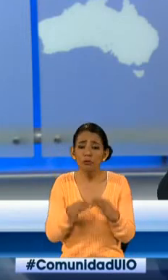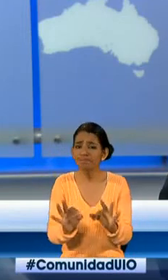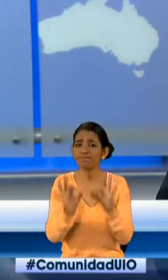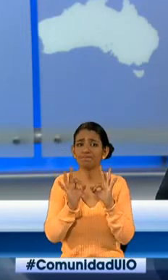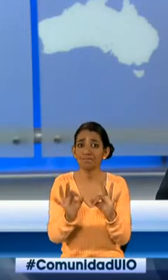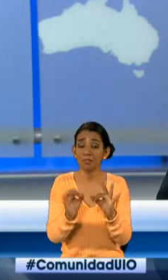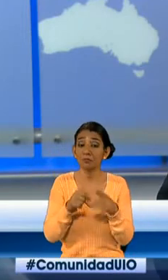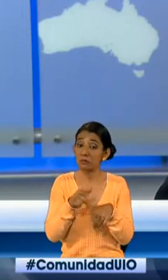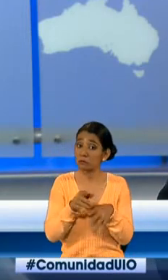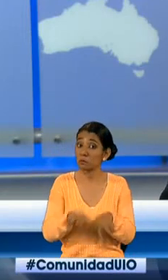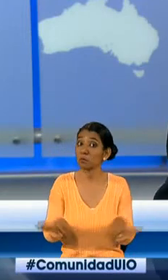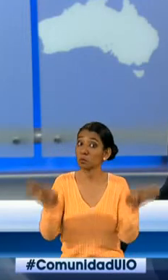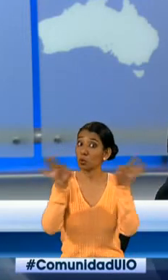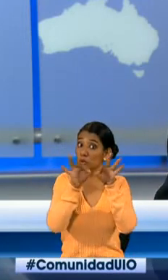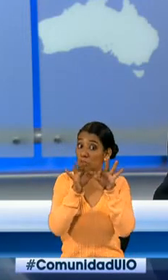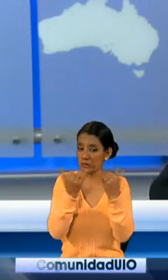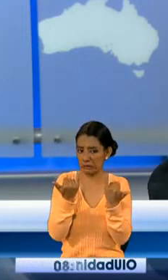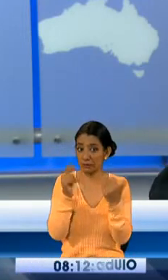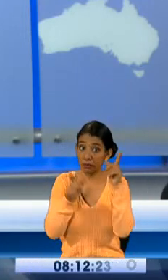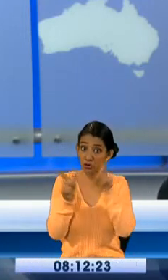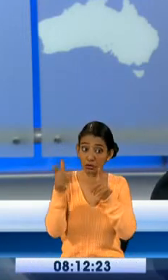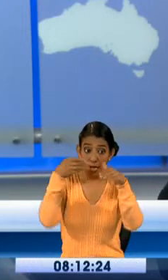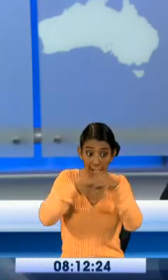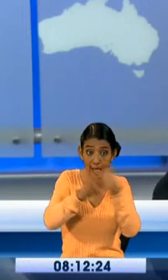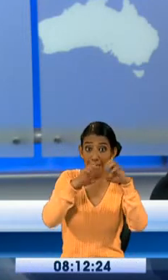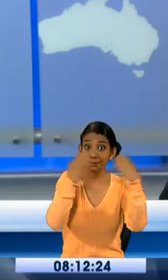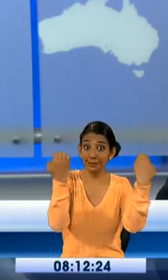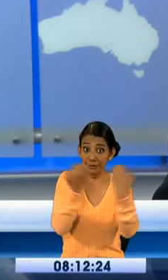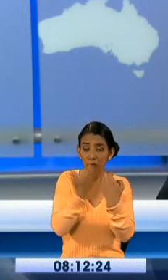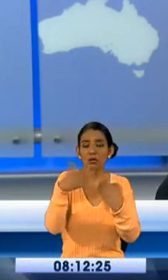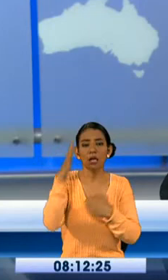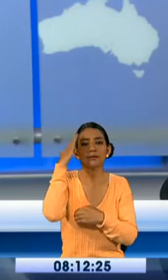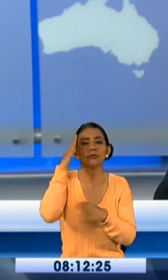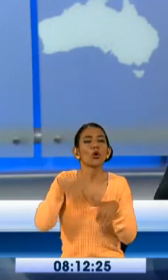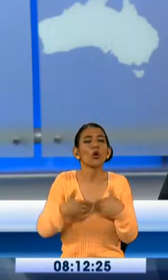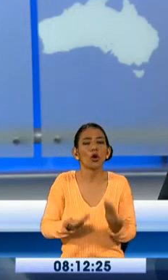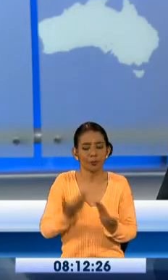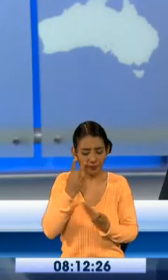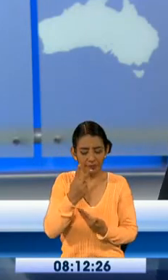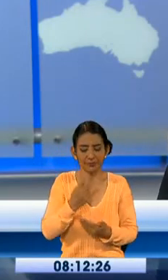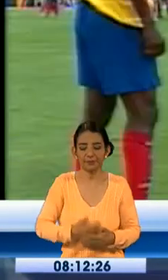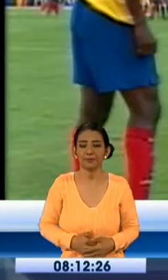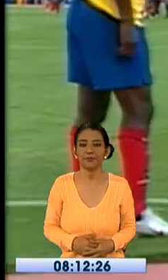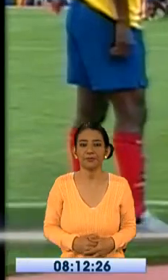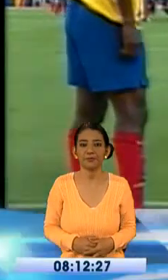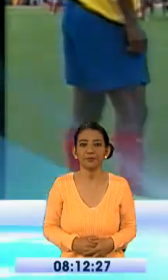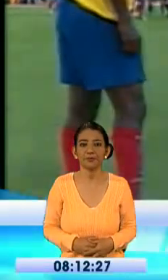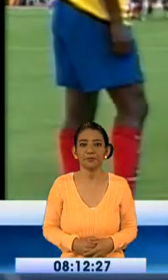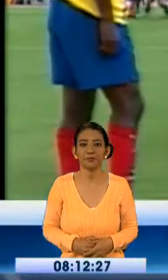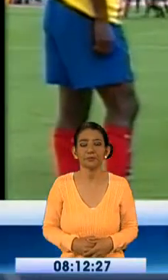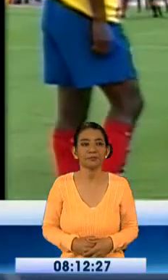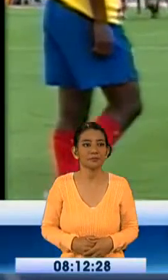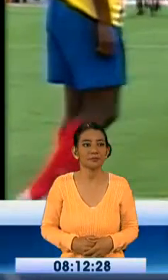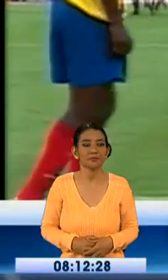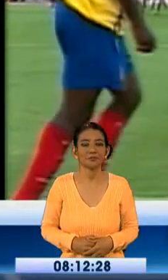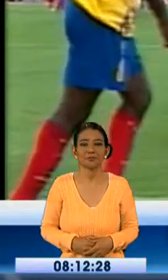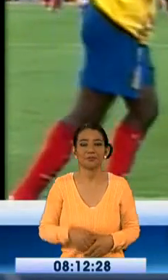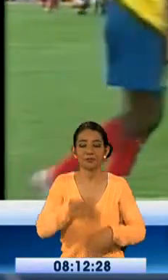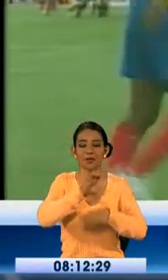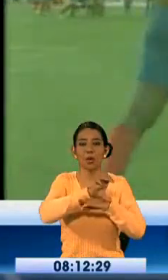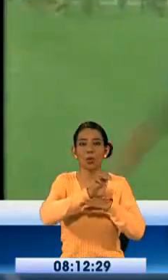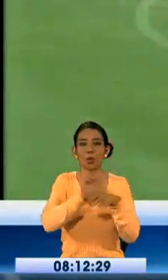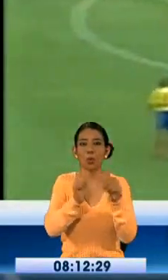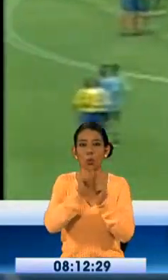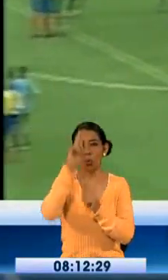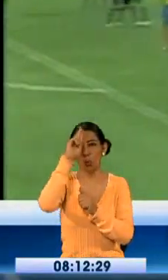Así que es importante, los que van a asistir al estadio sepan cómo va a estar este orden. Miremos. Para el partido de Ecuador con Uruguay,